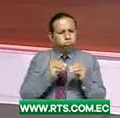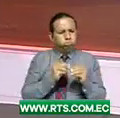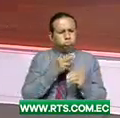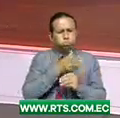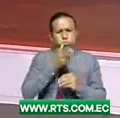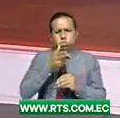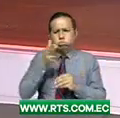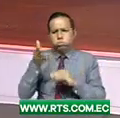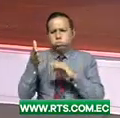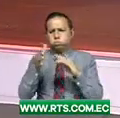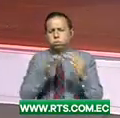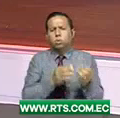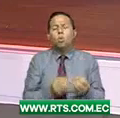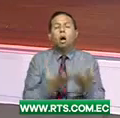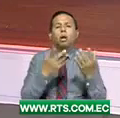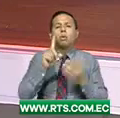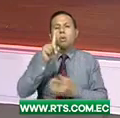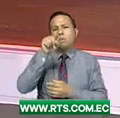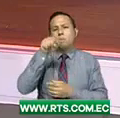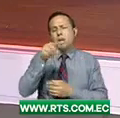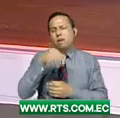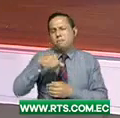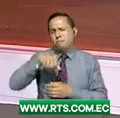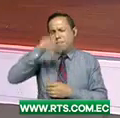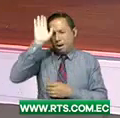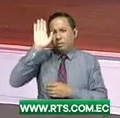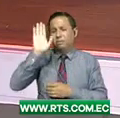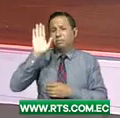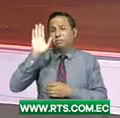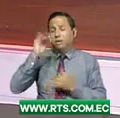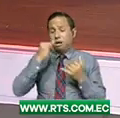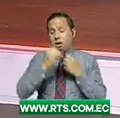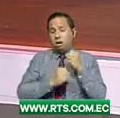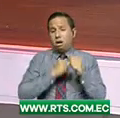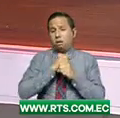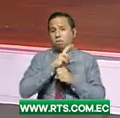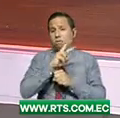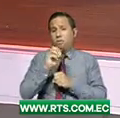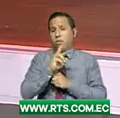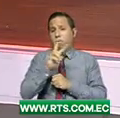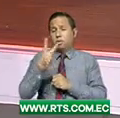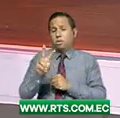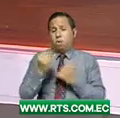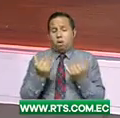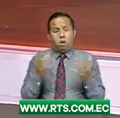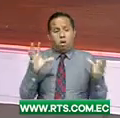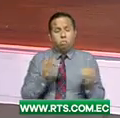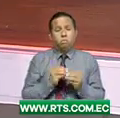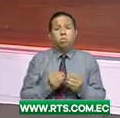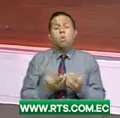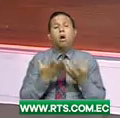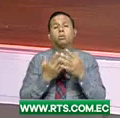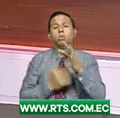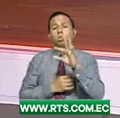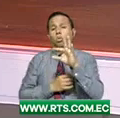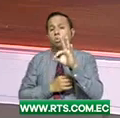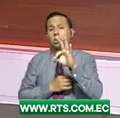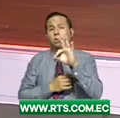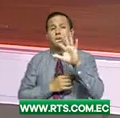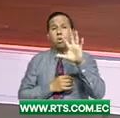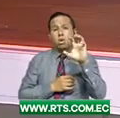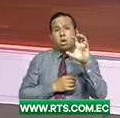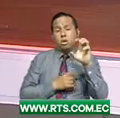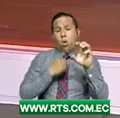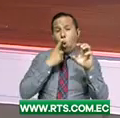1000 muertes violentas en lo que va del año. Hasta el momento se ha registrado el asesinato de 915